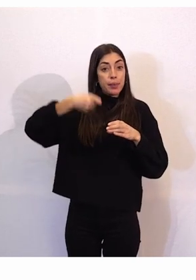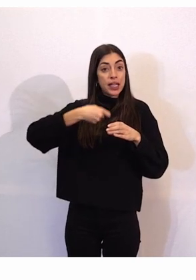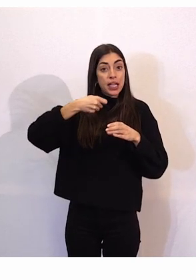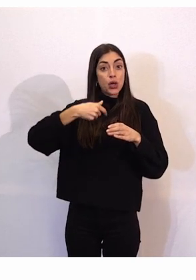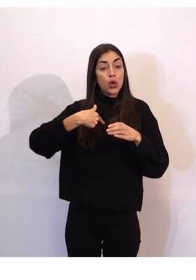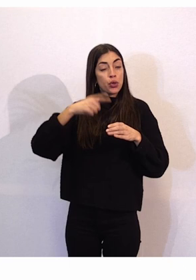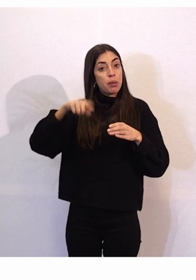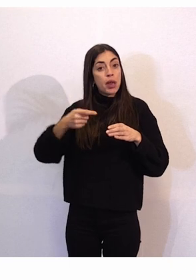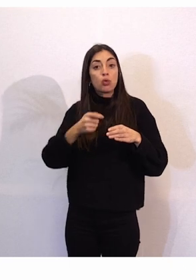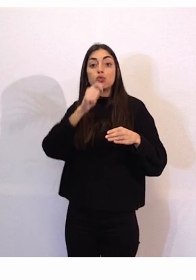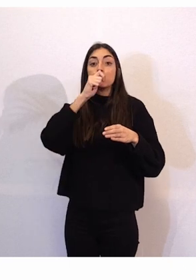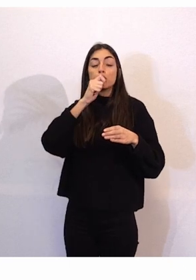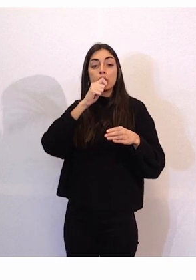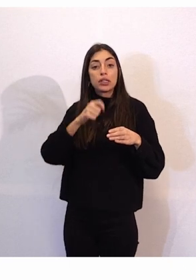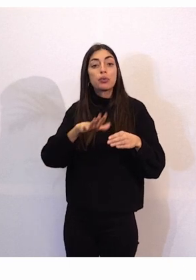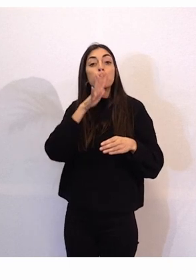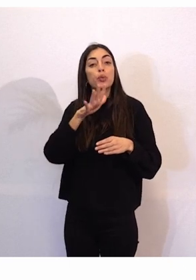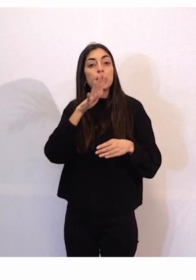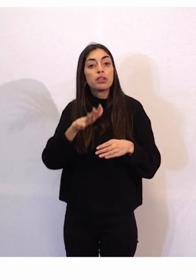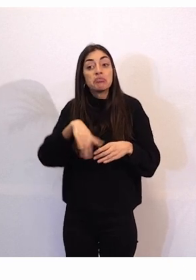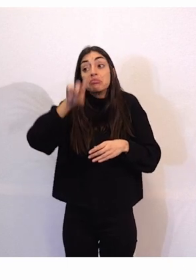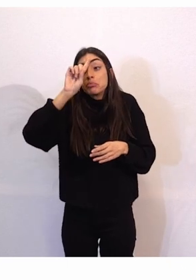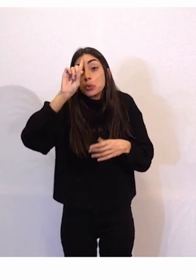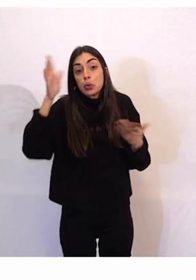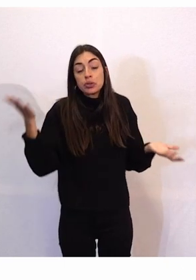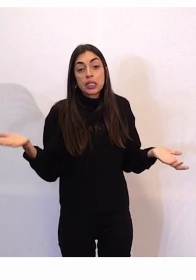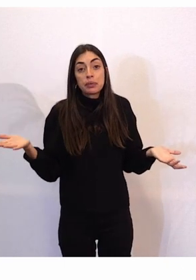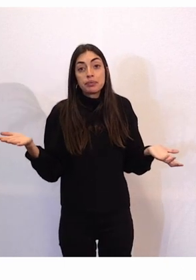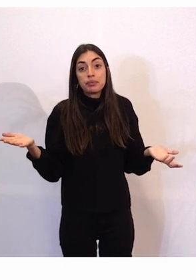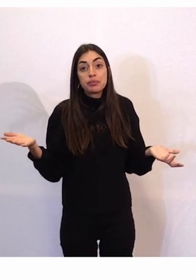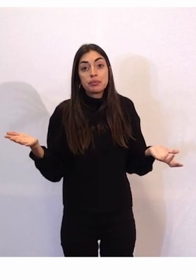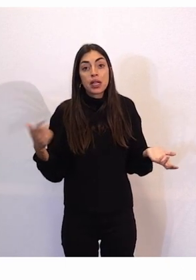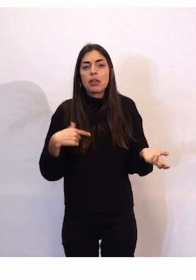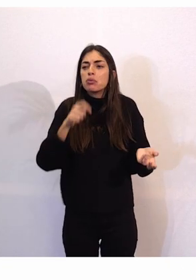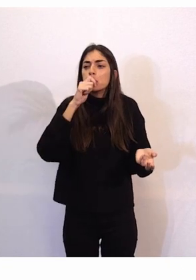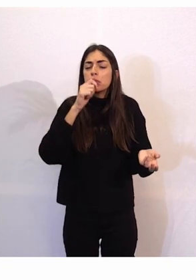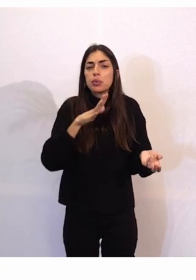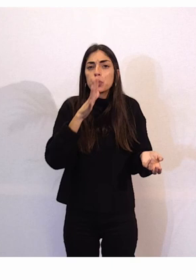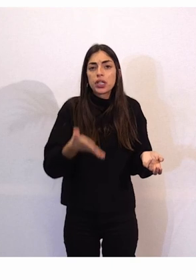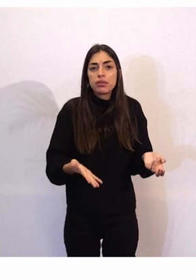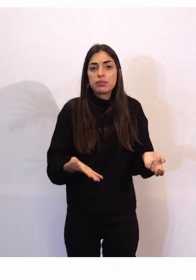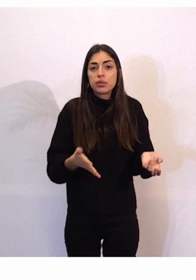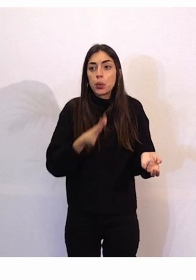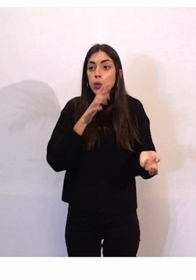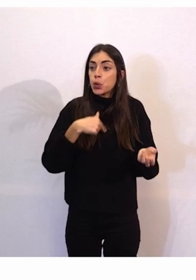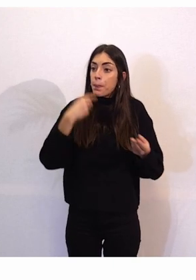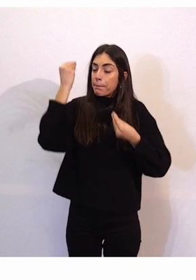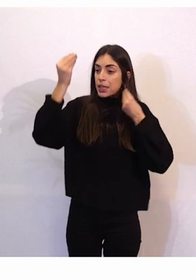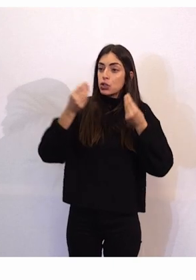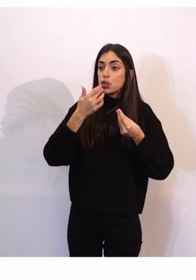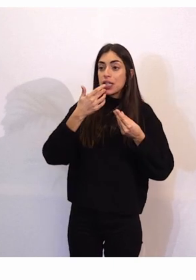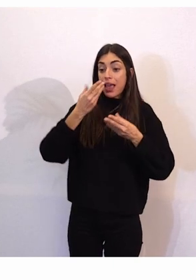ponía el chupete. ¿Y por qué? No lo sé. Vino el médico y dijo, ¿por qué le pones el chupete? Digo, porque yo creo que al hacer